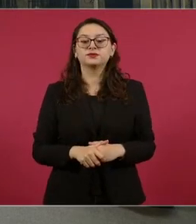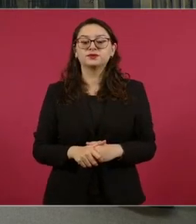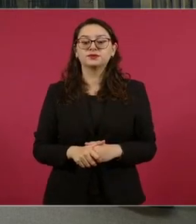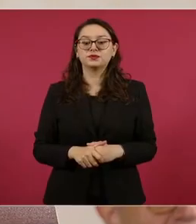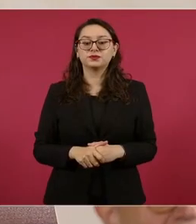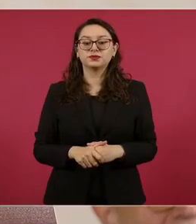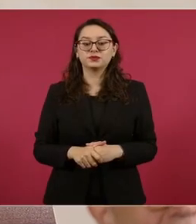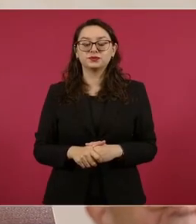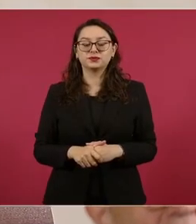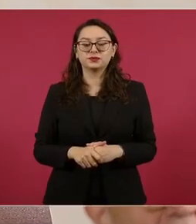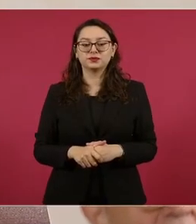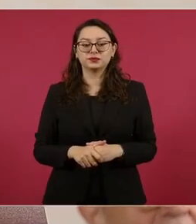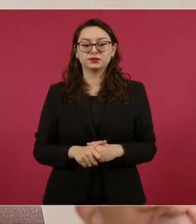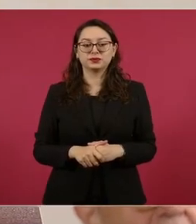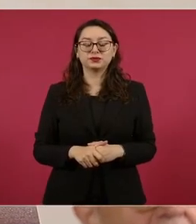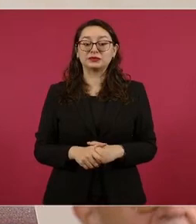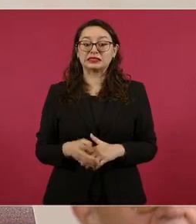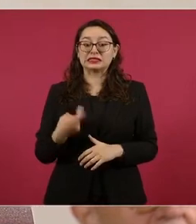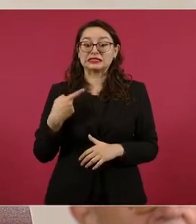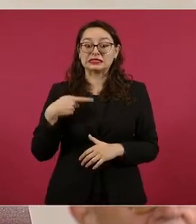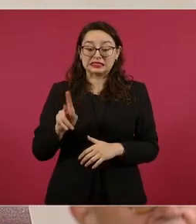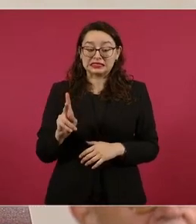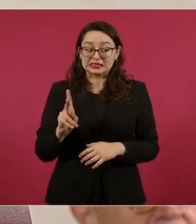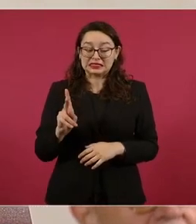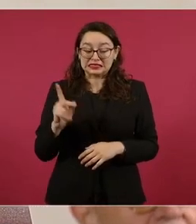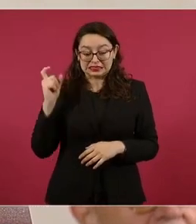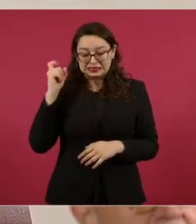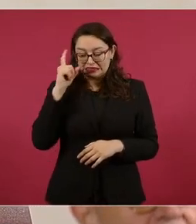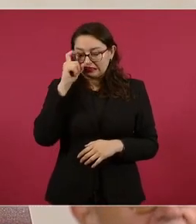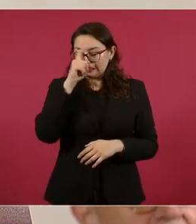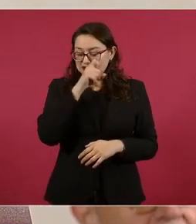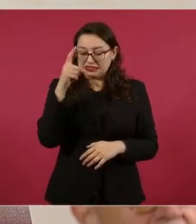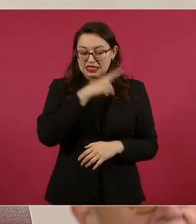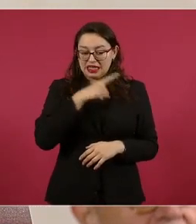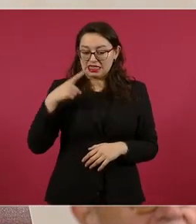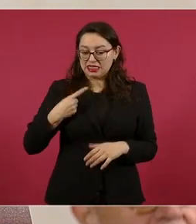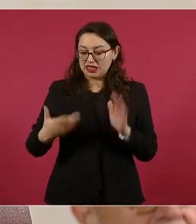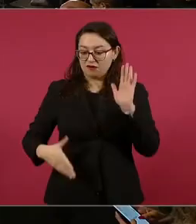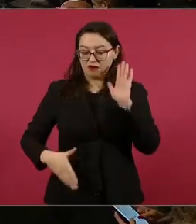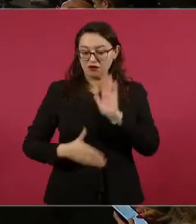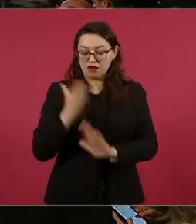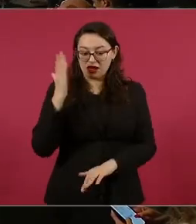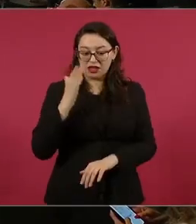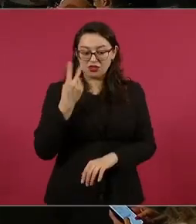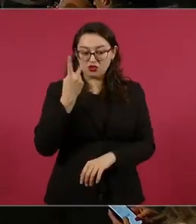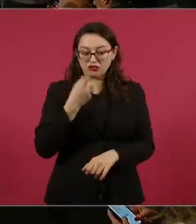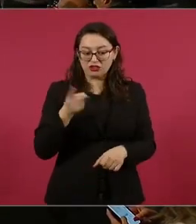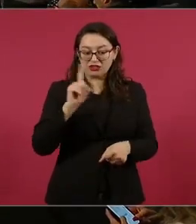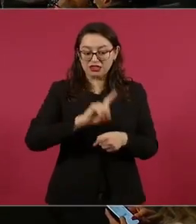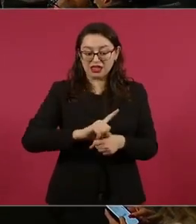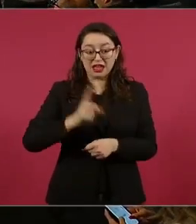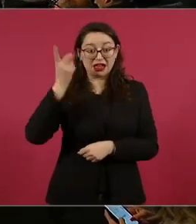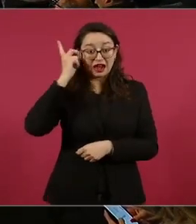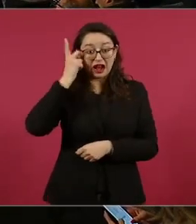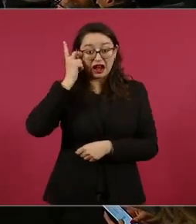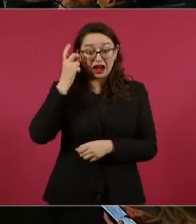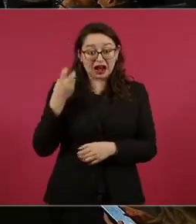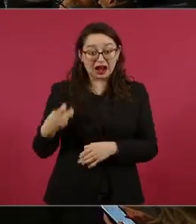que son dos días Este en mula o en